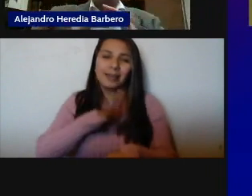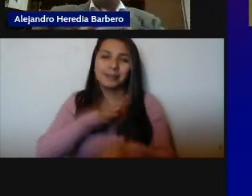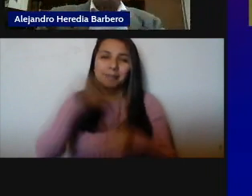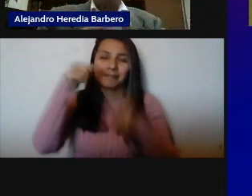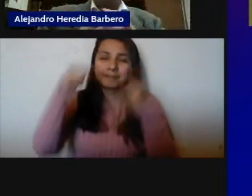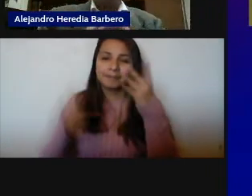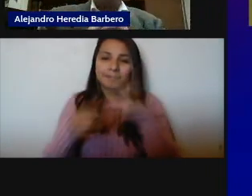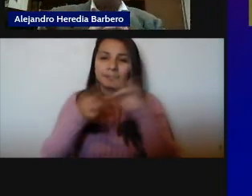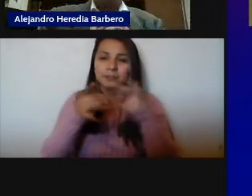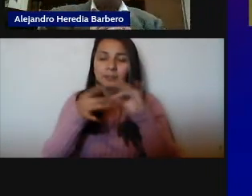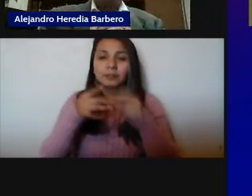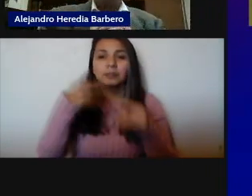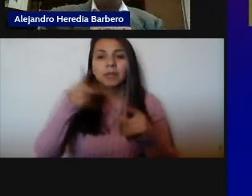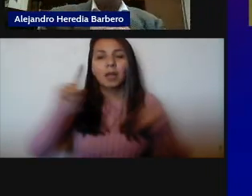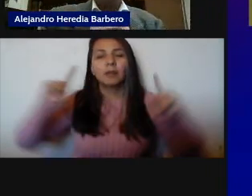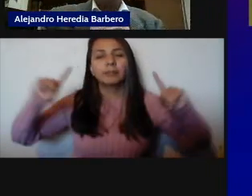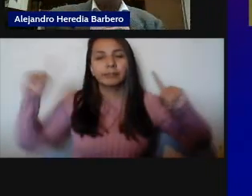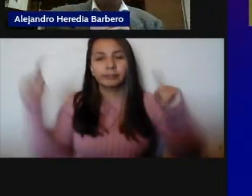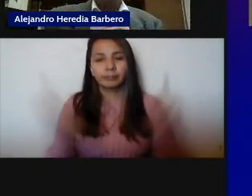pero esencialmente